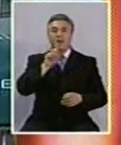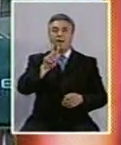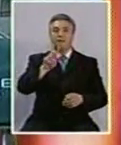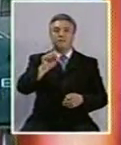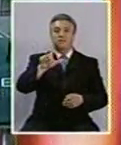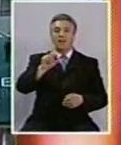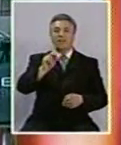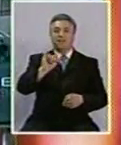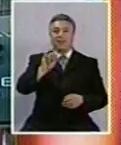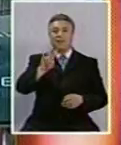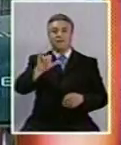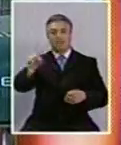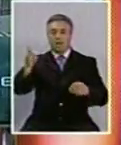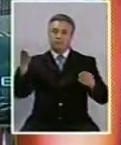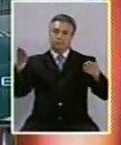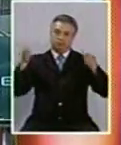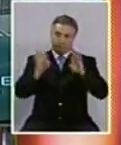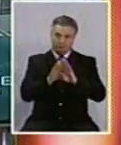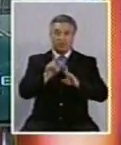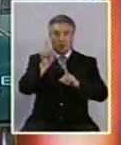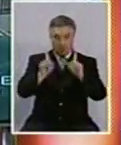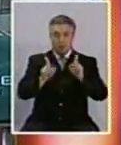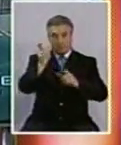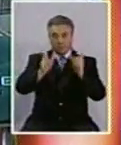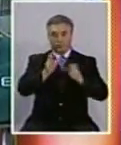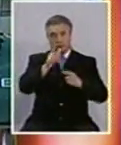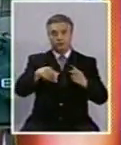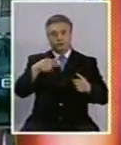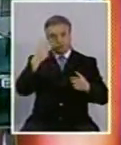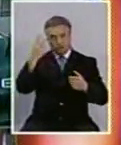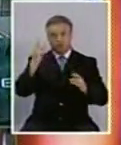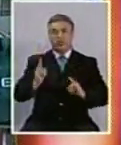clientes que ya lamentan esta decisión. Dos edificios de 20 pisos cada uno reemplazarán este lugar.